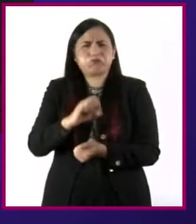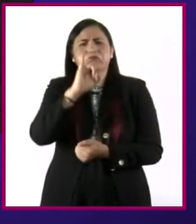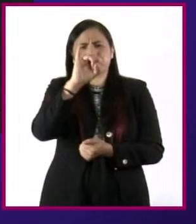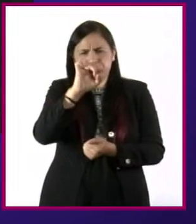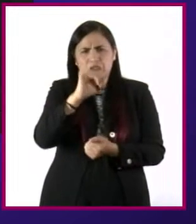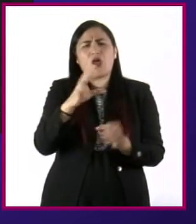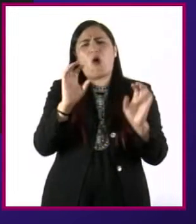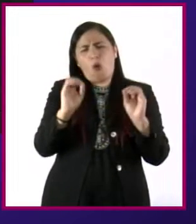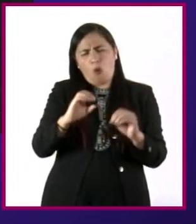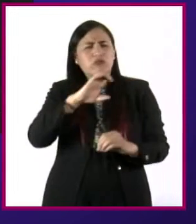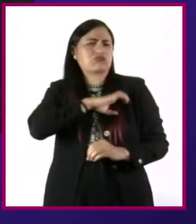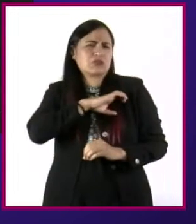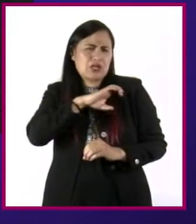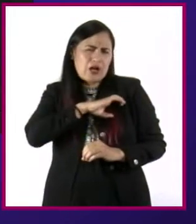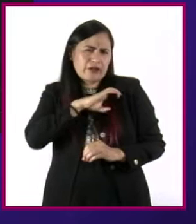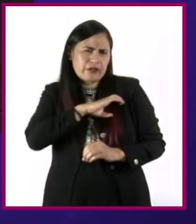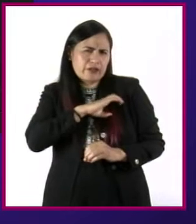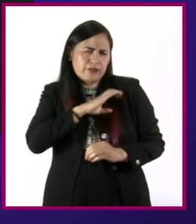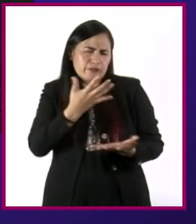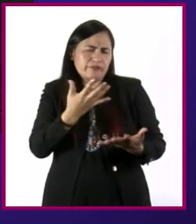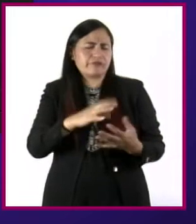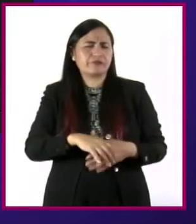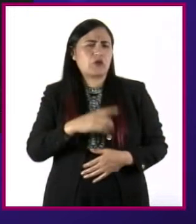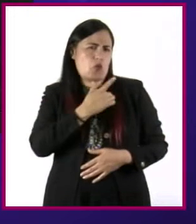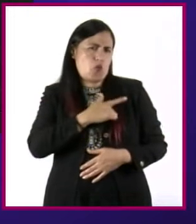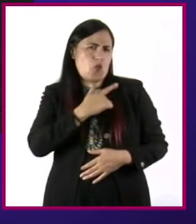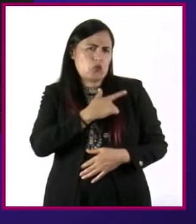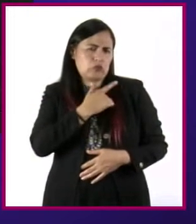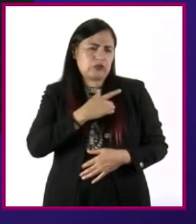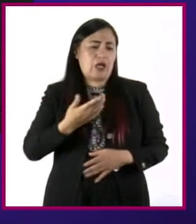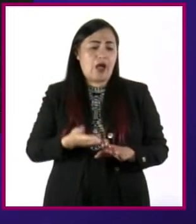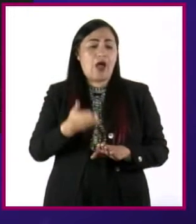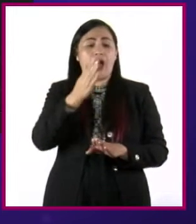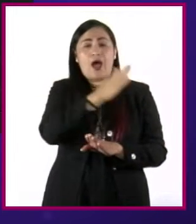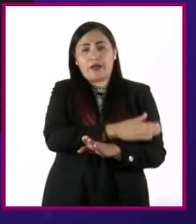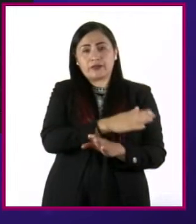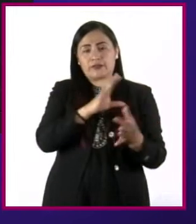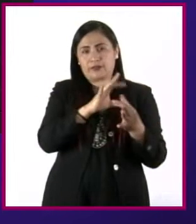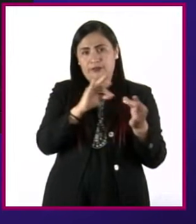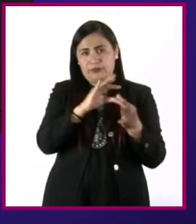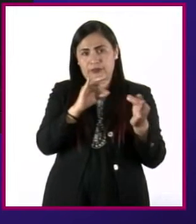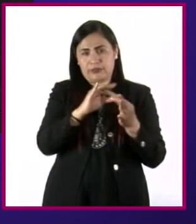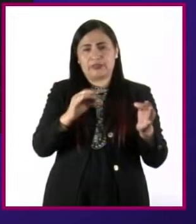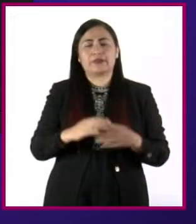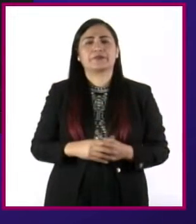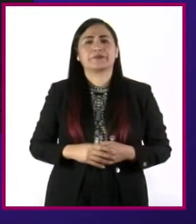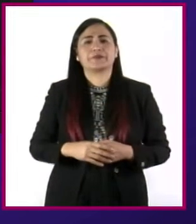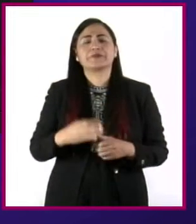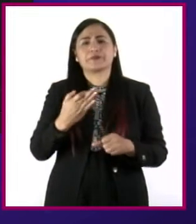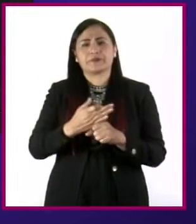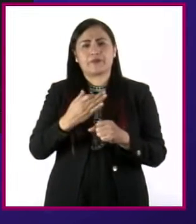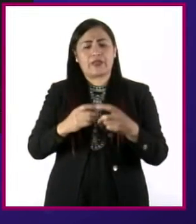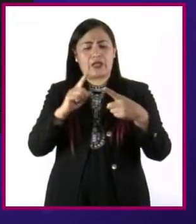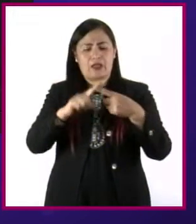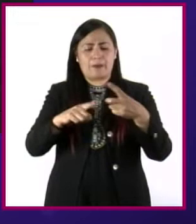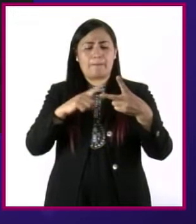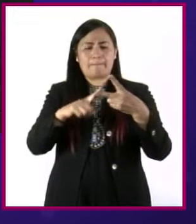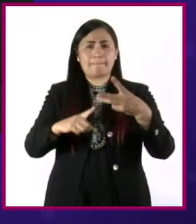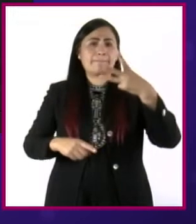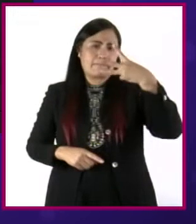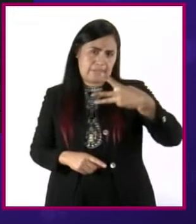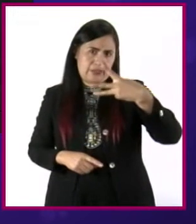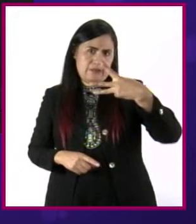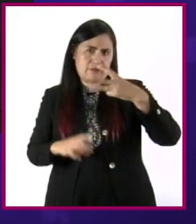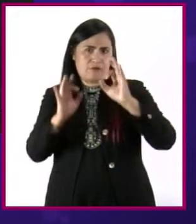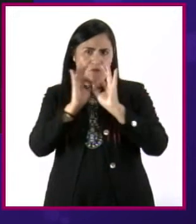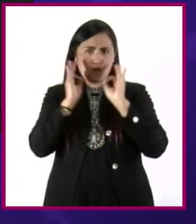prácticas afectivas. Y ya decía antes de esta intervención que hay entonces una linealidad entre estas tres nociones. Es decir,